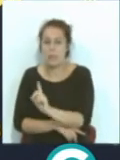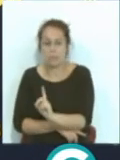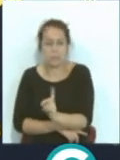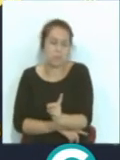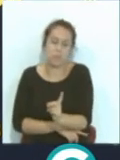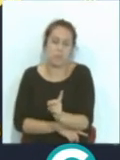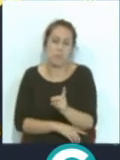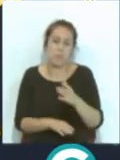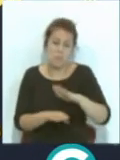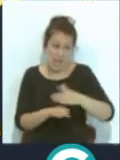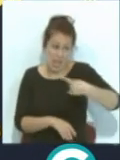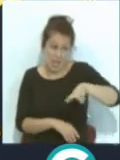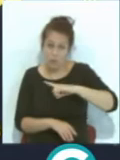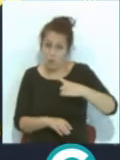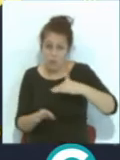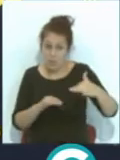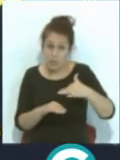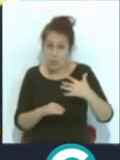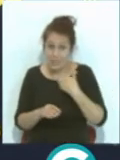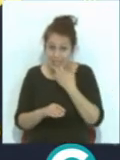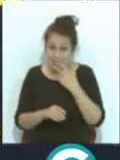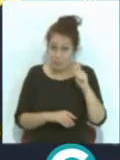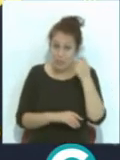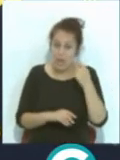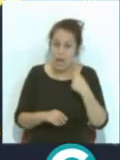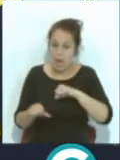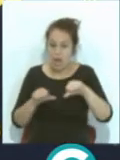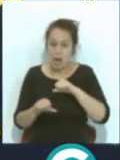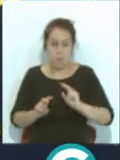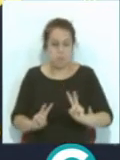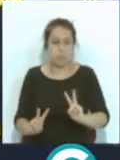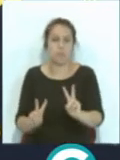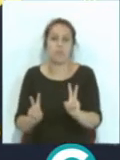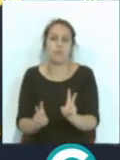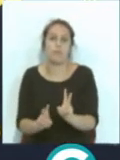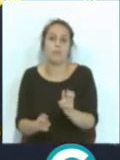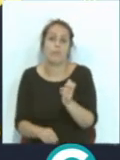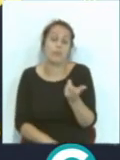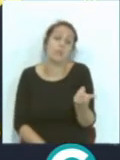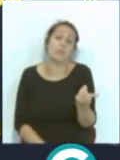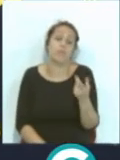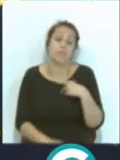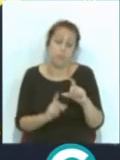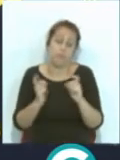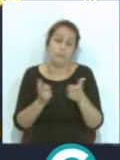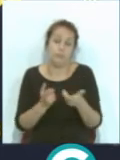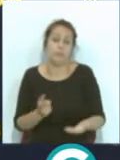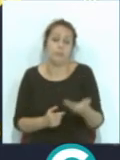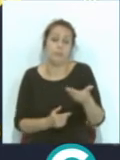es un partido que si lo ganan lo mantienen vivo en la Liga y que va a sacar un equipo